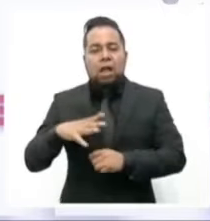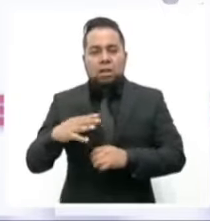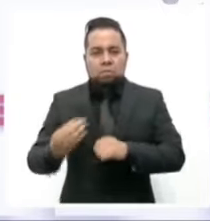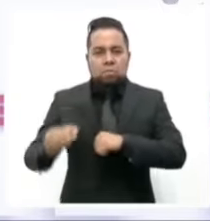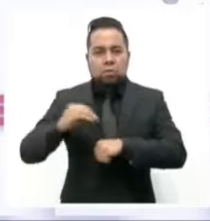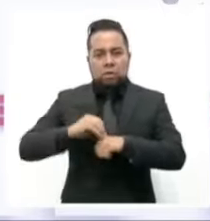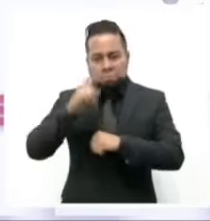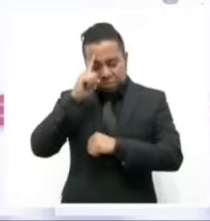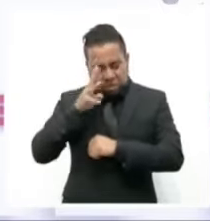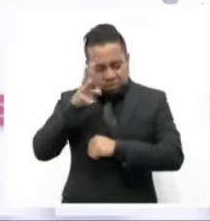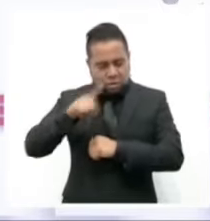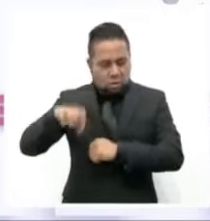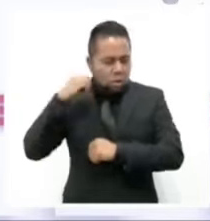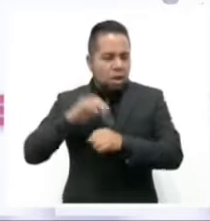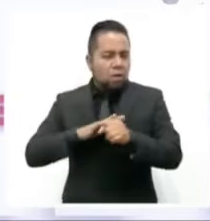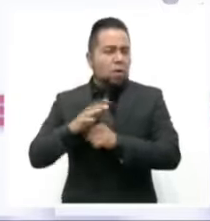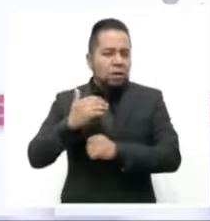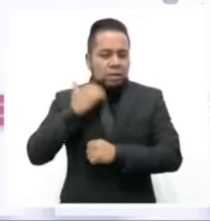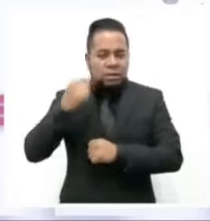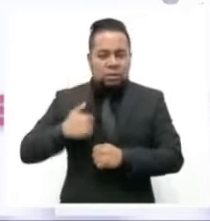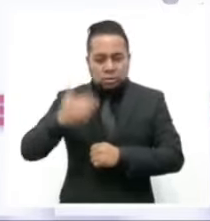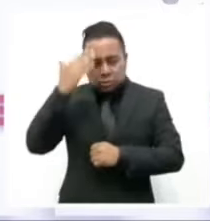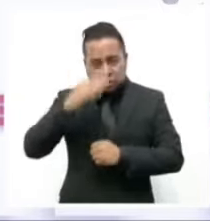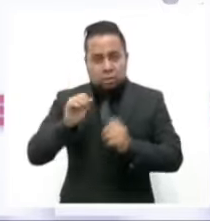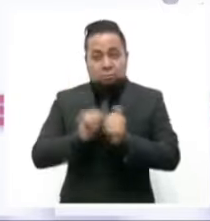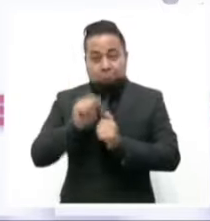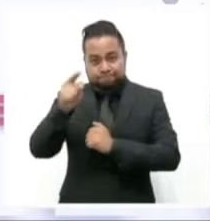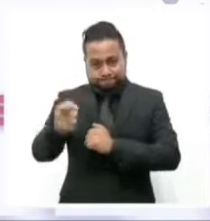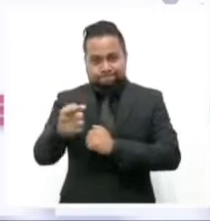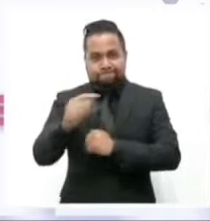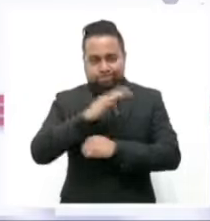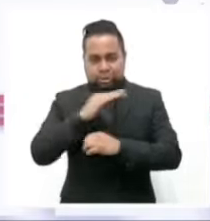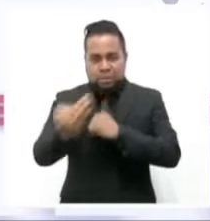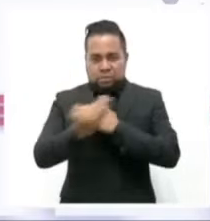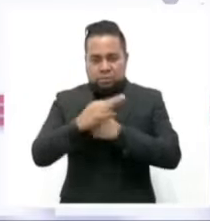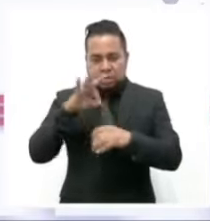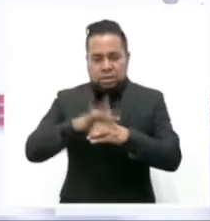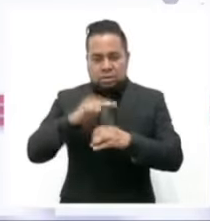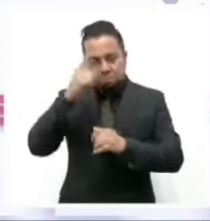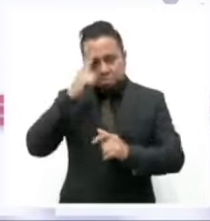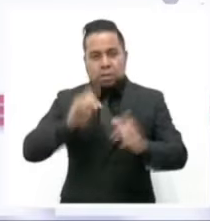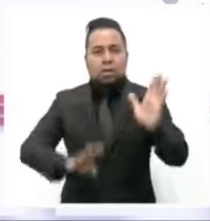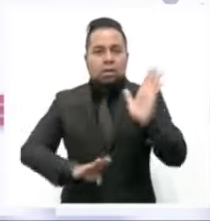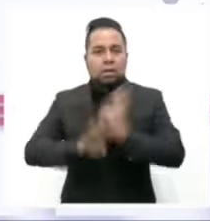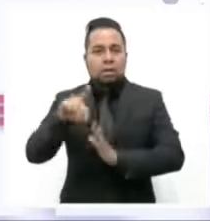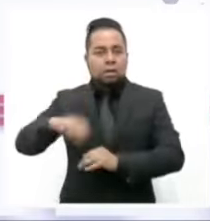el futuro de oaxaca sé que cuento contigo con tu voto avanzaremos oaxaca